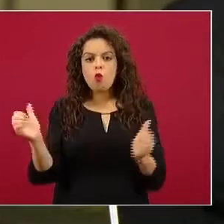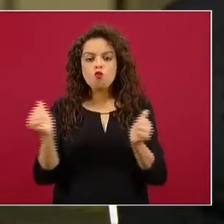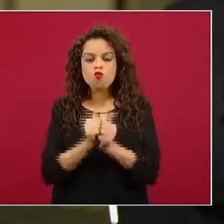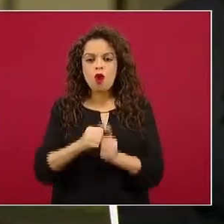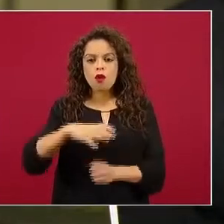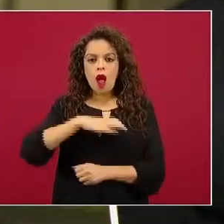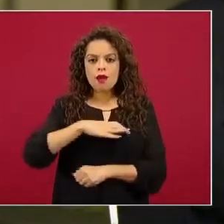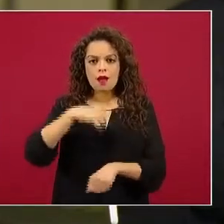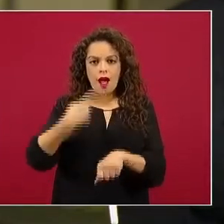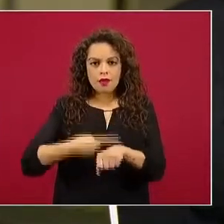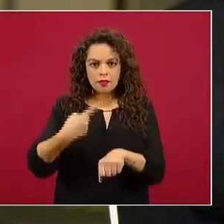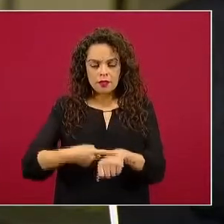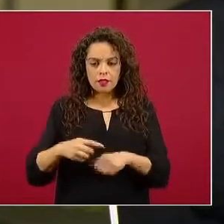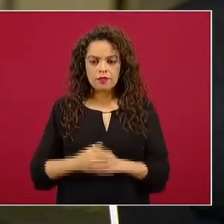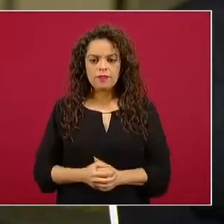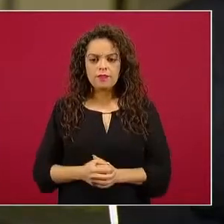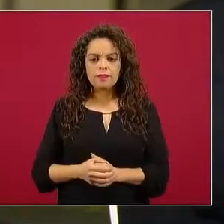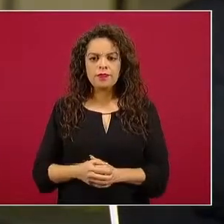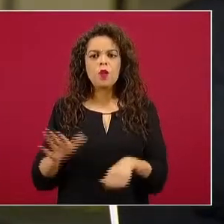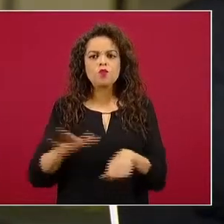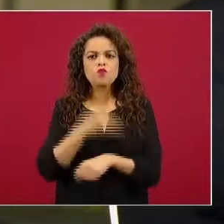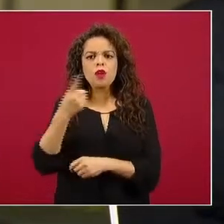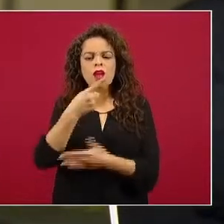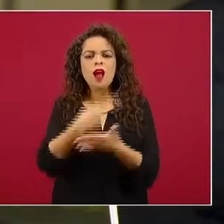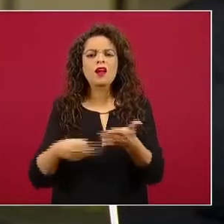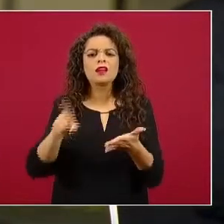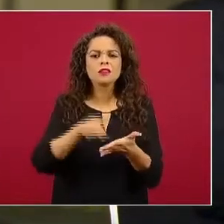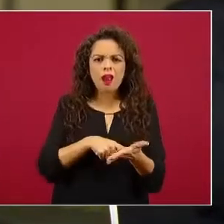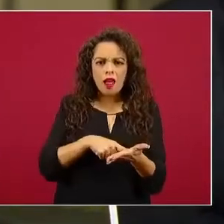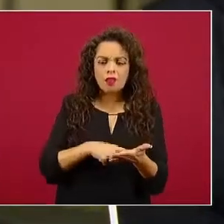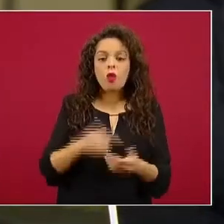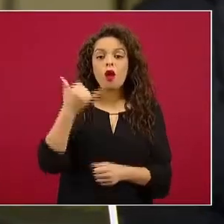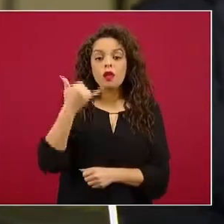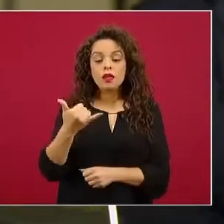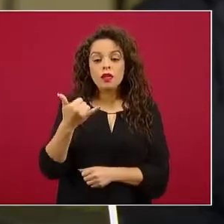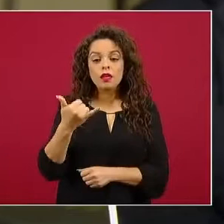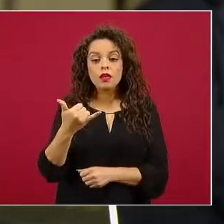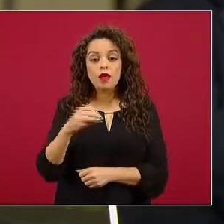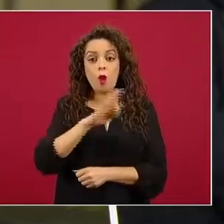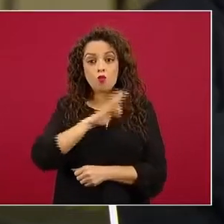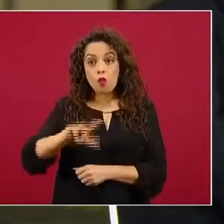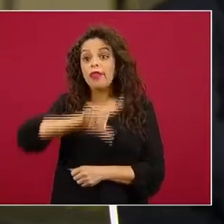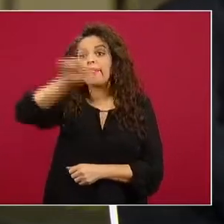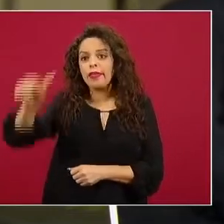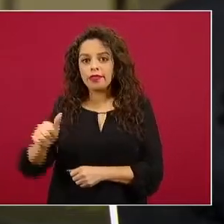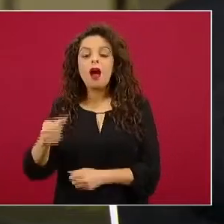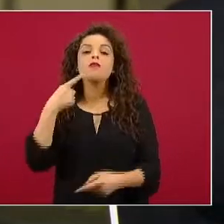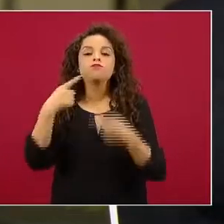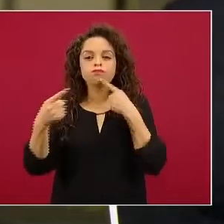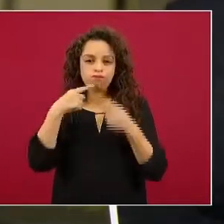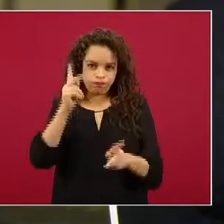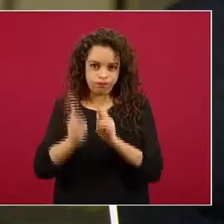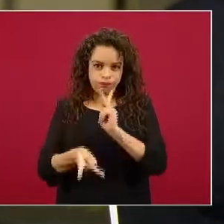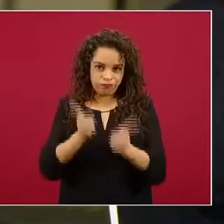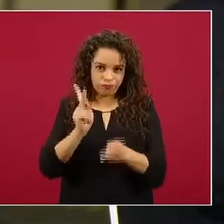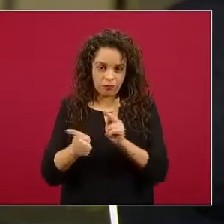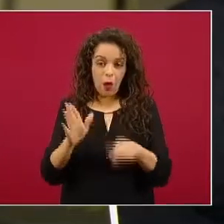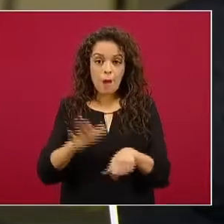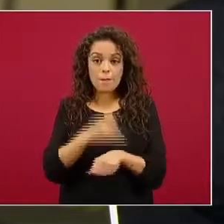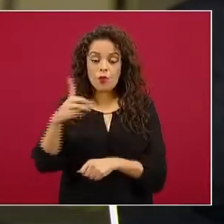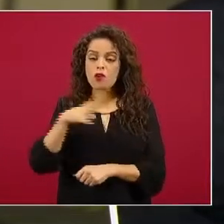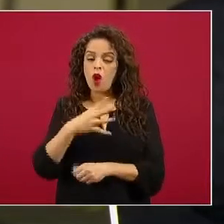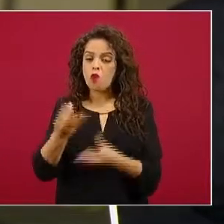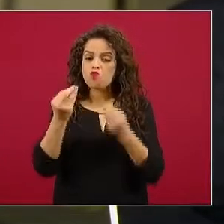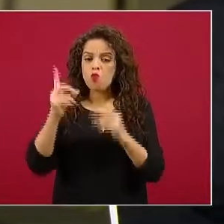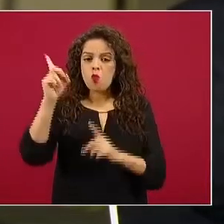comentar el motivo de la cancelación y si existe la posibilidad de entablar un diálogo más adelante. Esto porque aún existen muchas